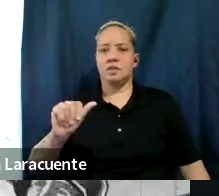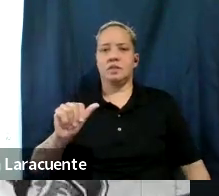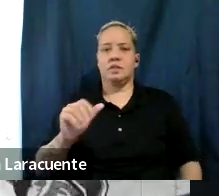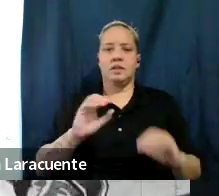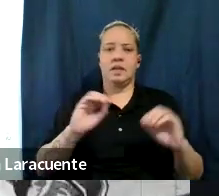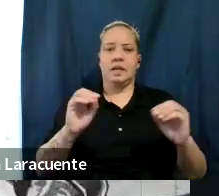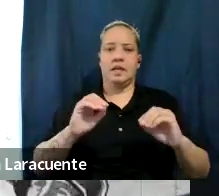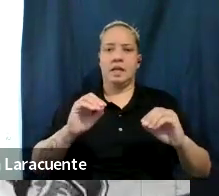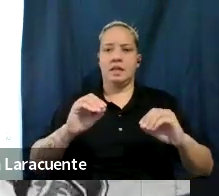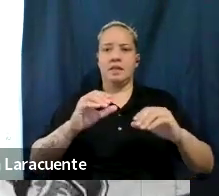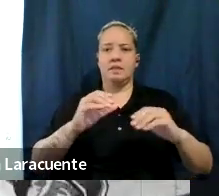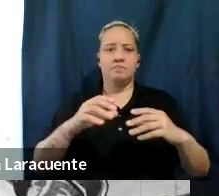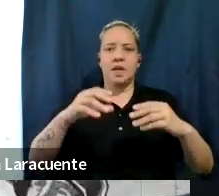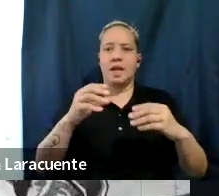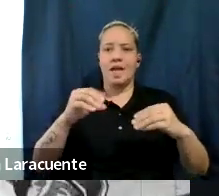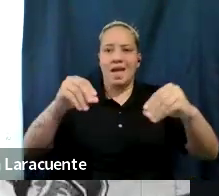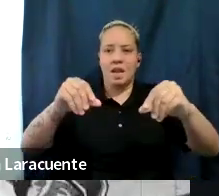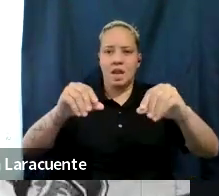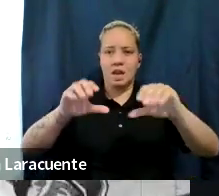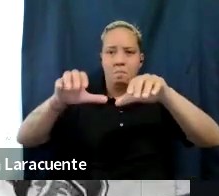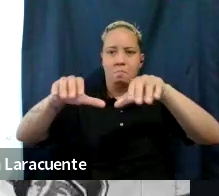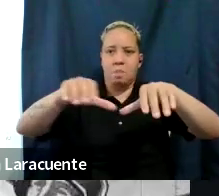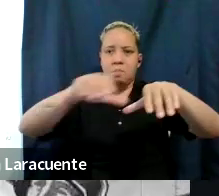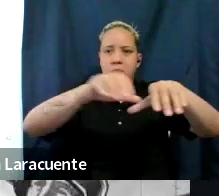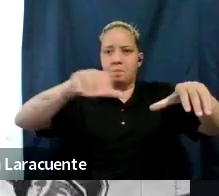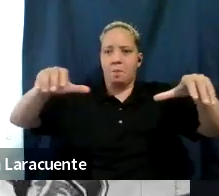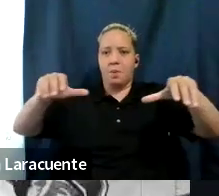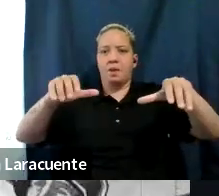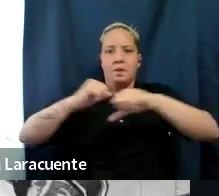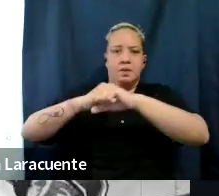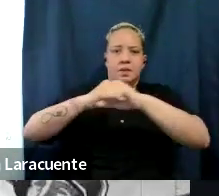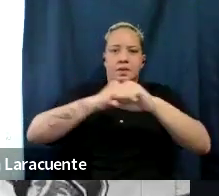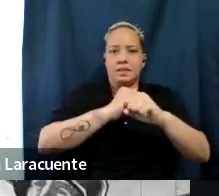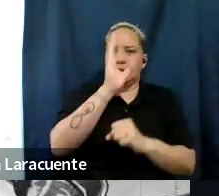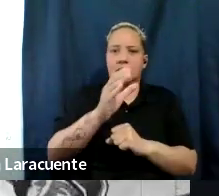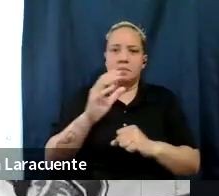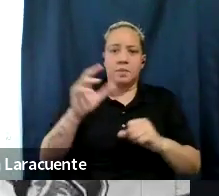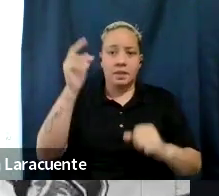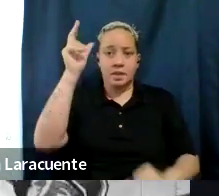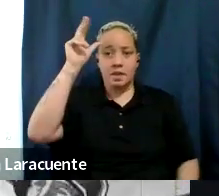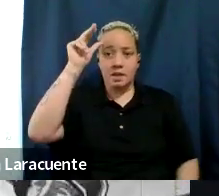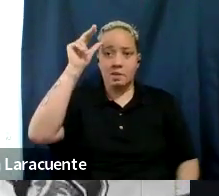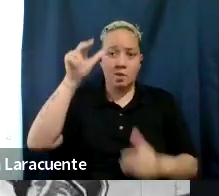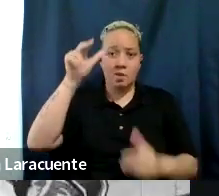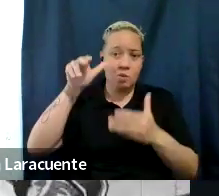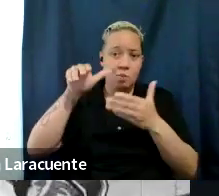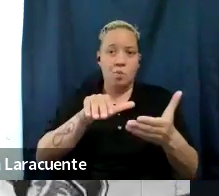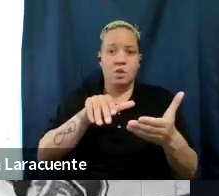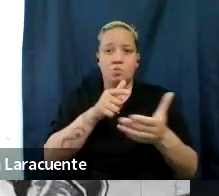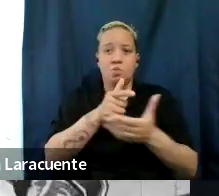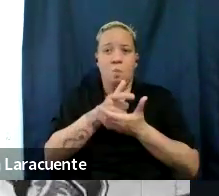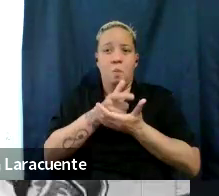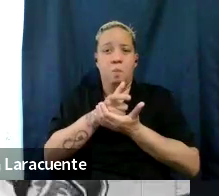siquiera sacos para protegerse, para armar una trinchera, sino directamente caballos muertos tiroteados sirven